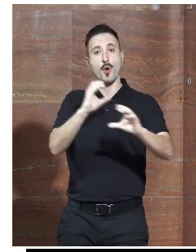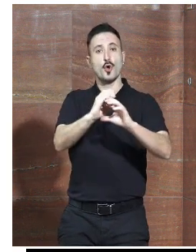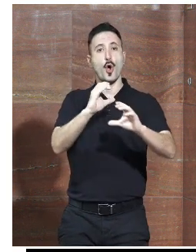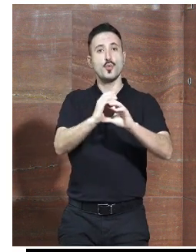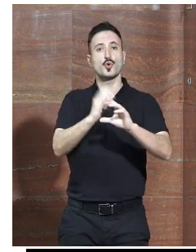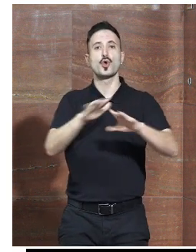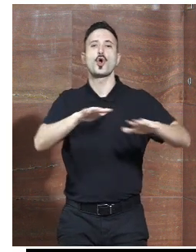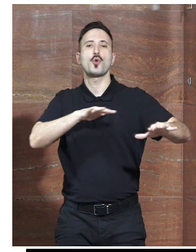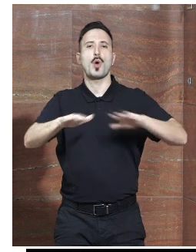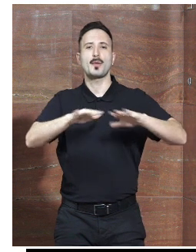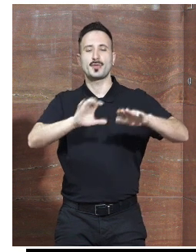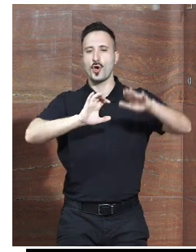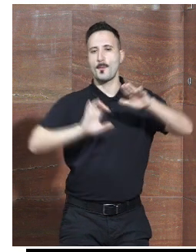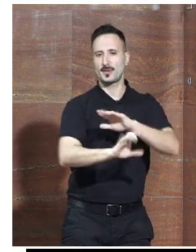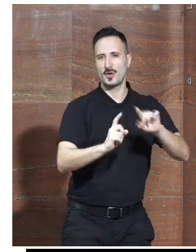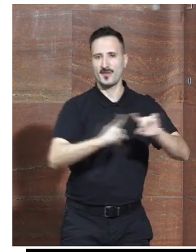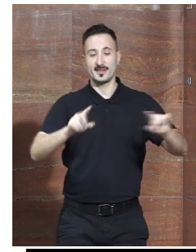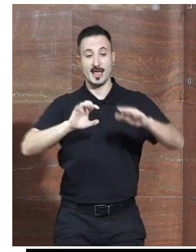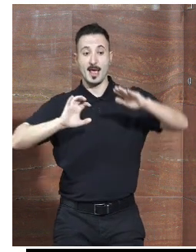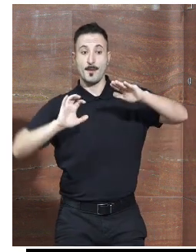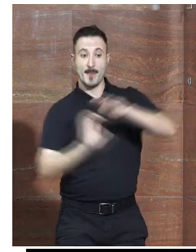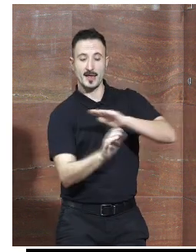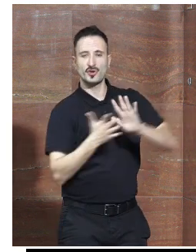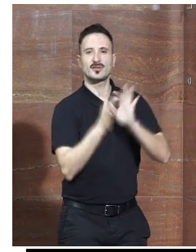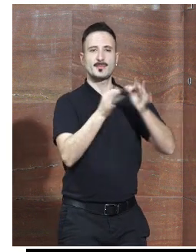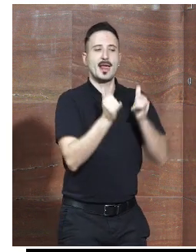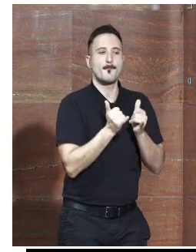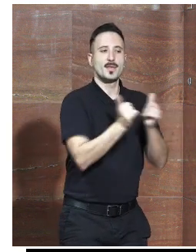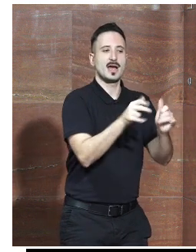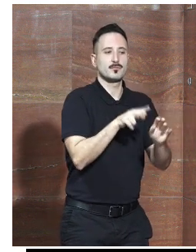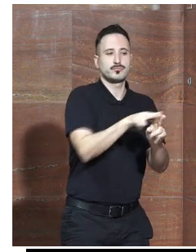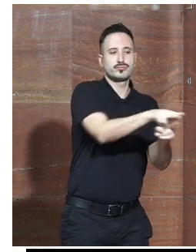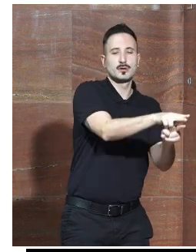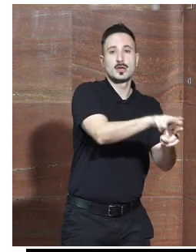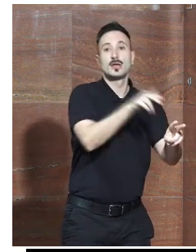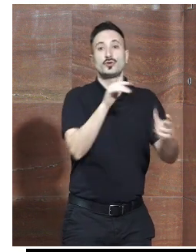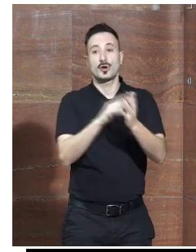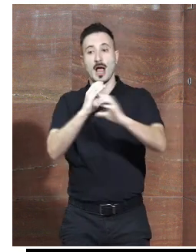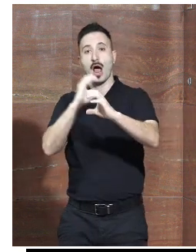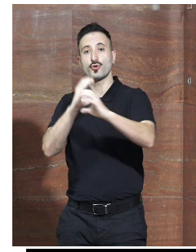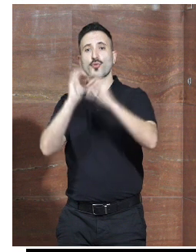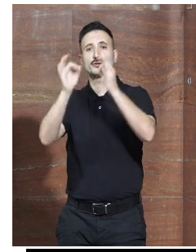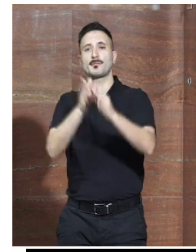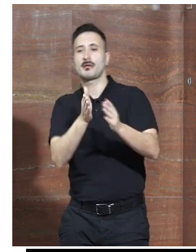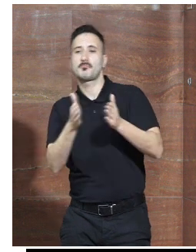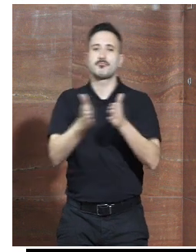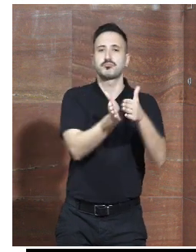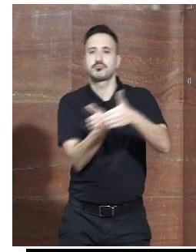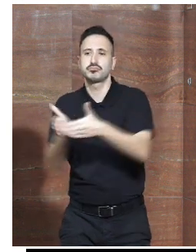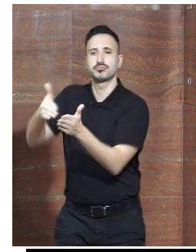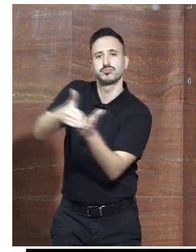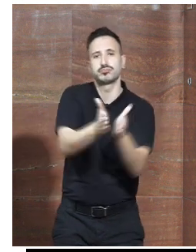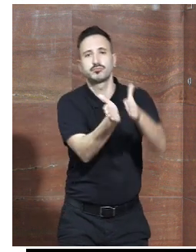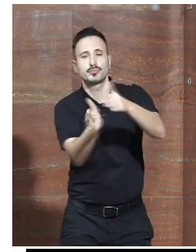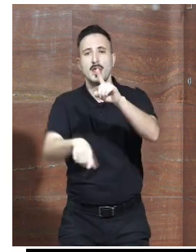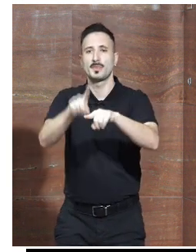no tiene el metro, el metro siempre va sobre rieles, en cambio el autobús puede cambiar de ruta si hay alguna incidencia, si hay alguna manifestación, y eso produce también una